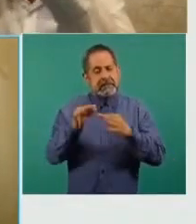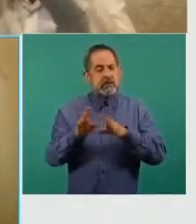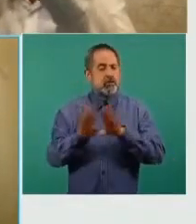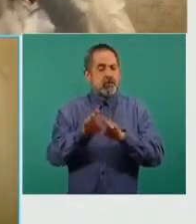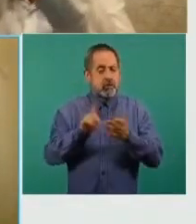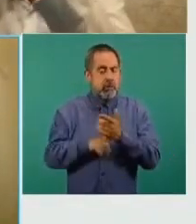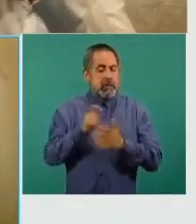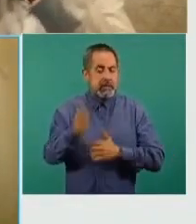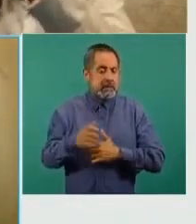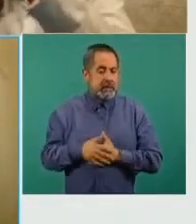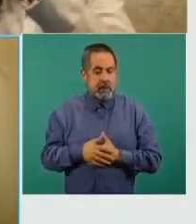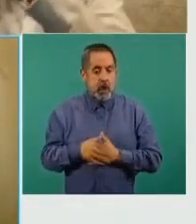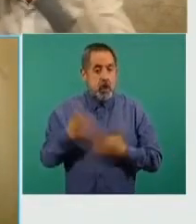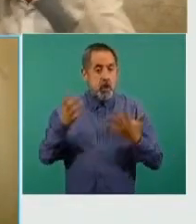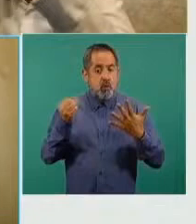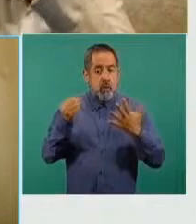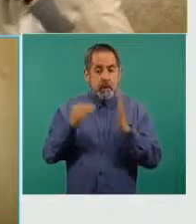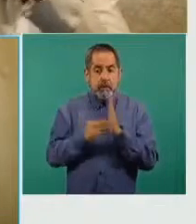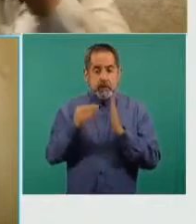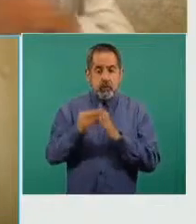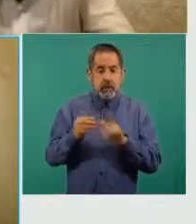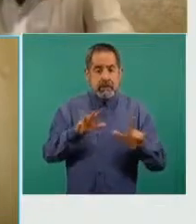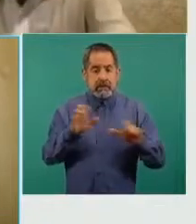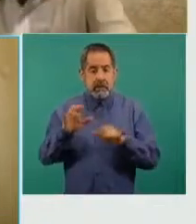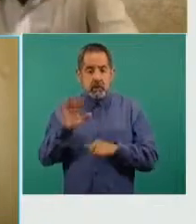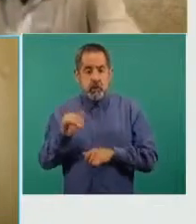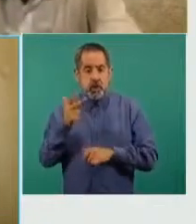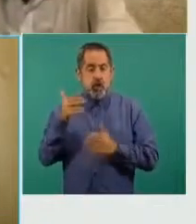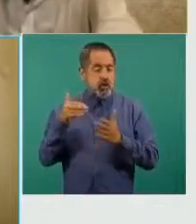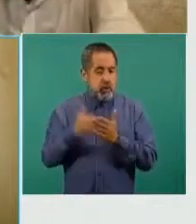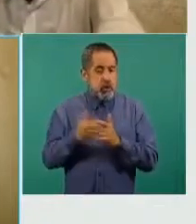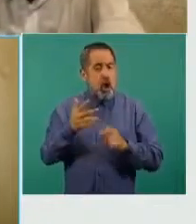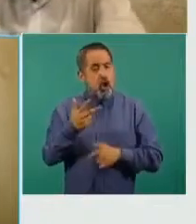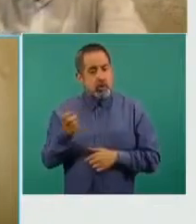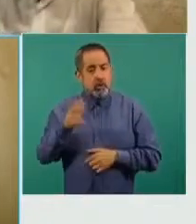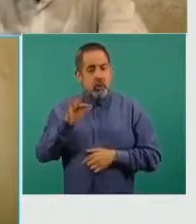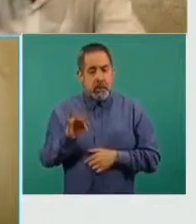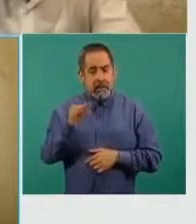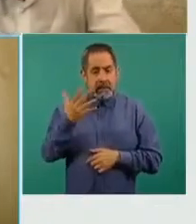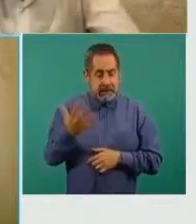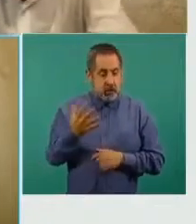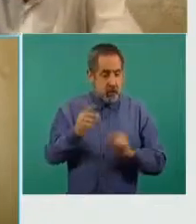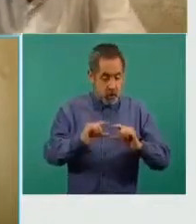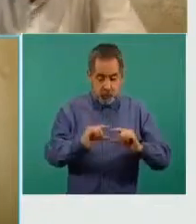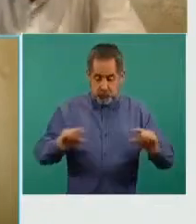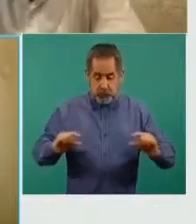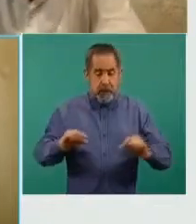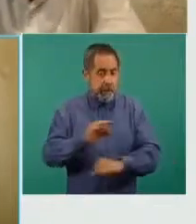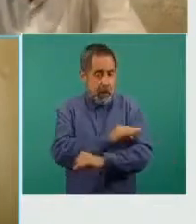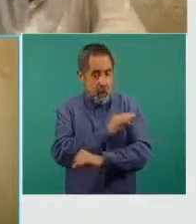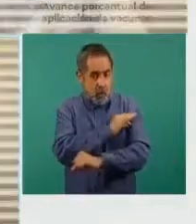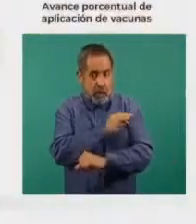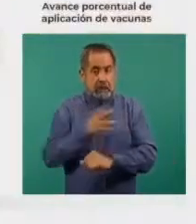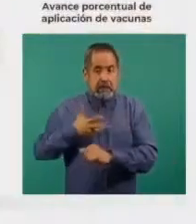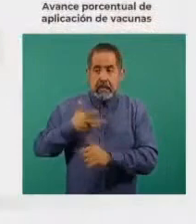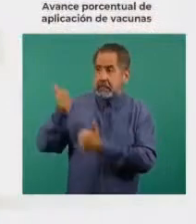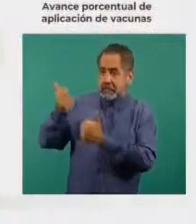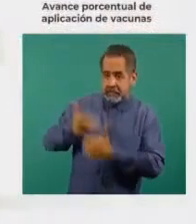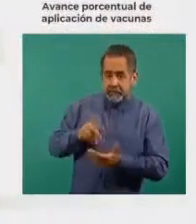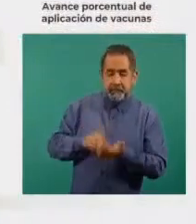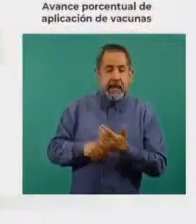esta diferencia entre los 9.758.845 dosis recibidas y